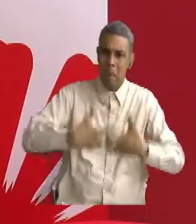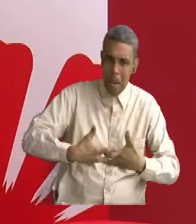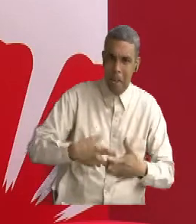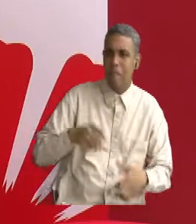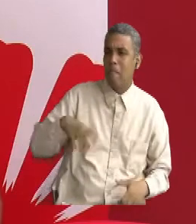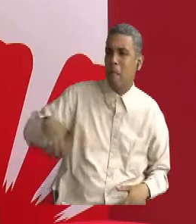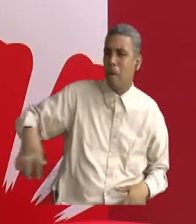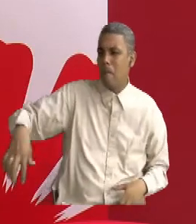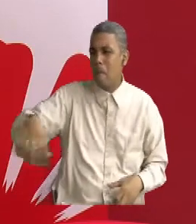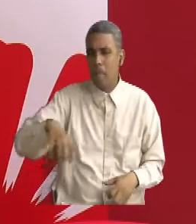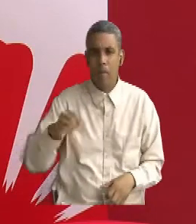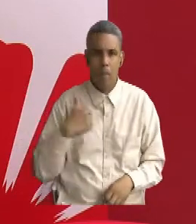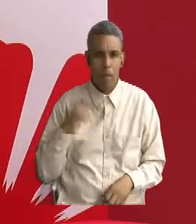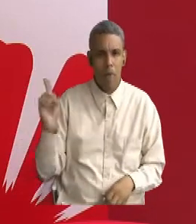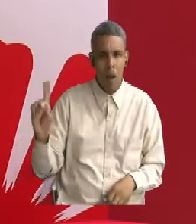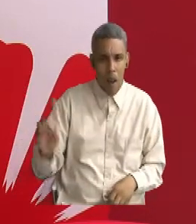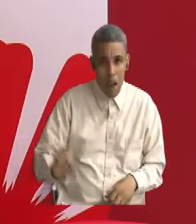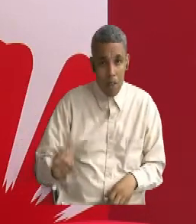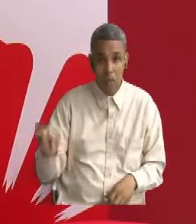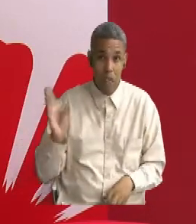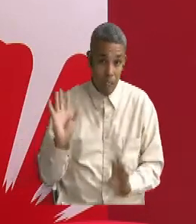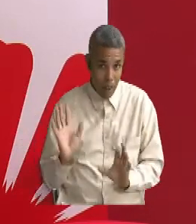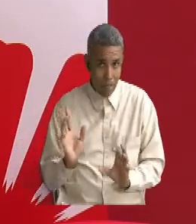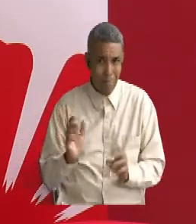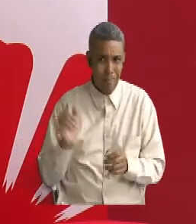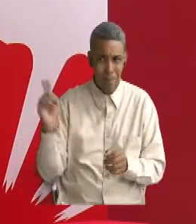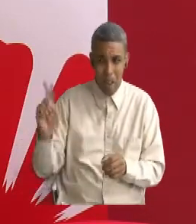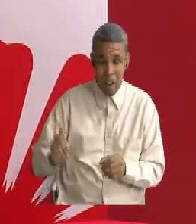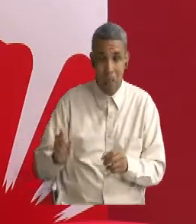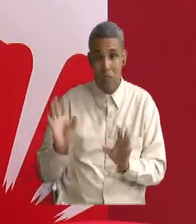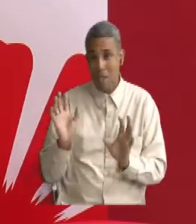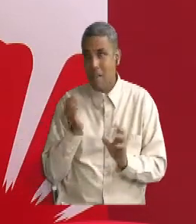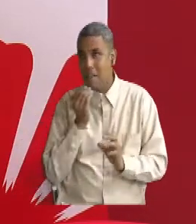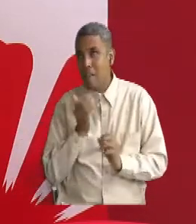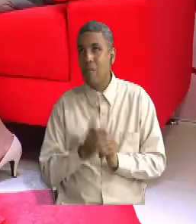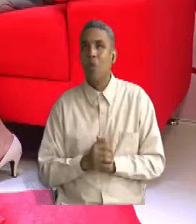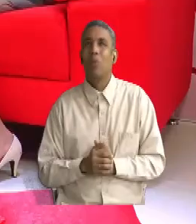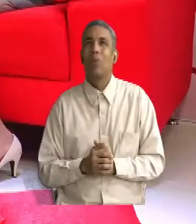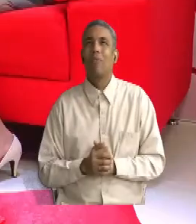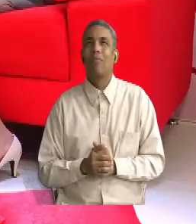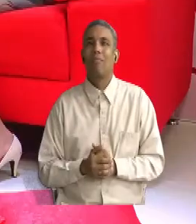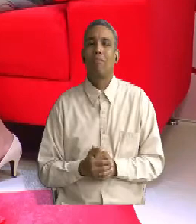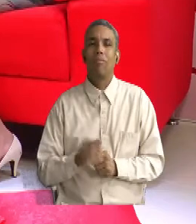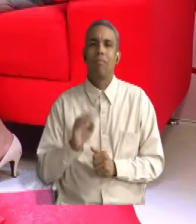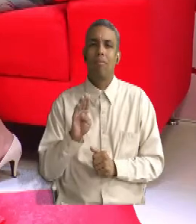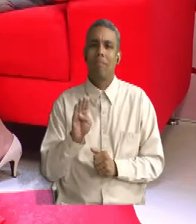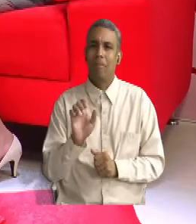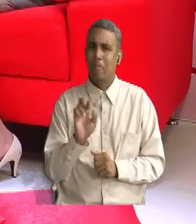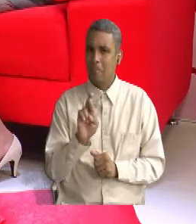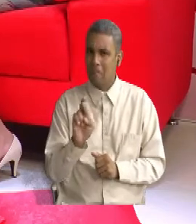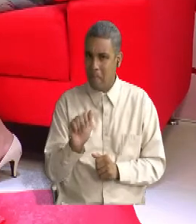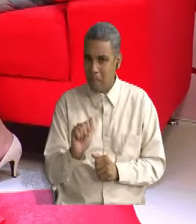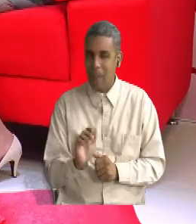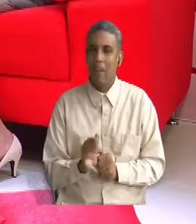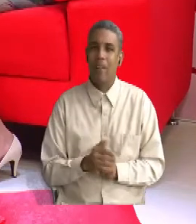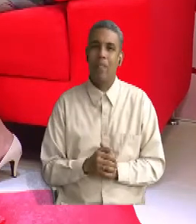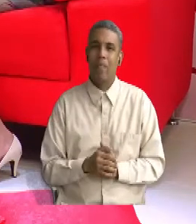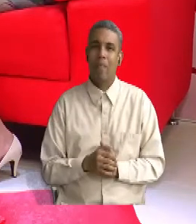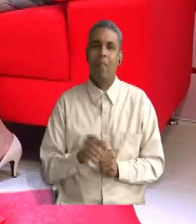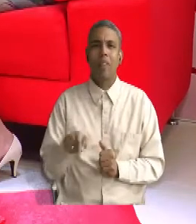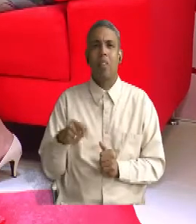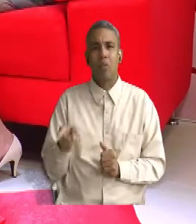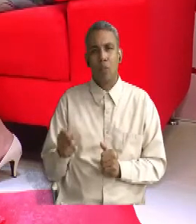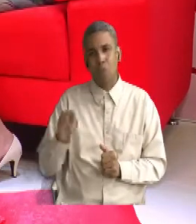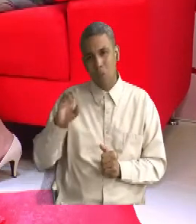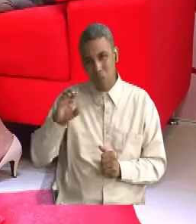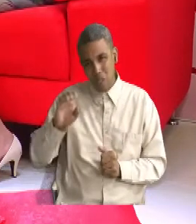más tiempito y que son como un poquito más grandes, como por ejemplo la Barra Fit, la Barra, la